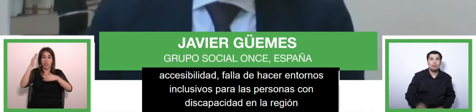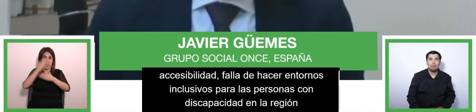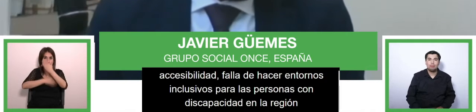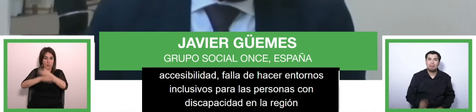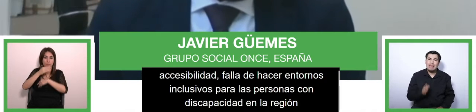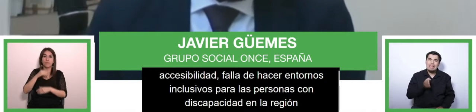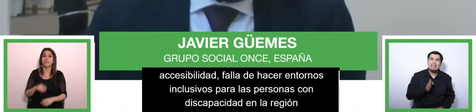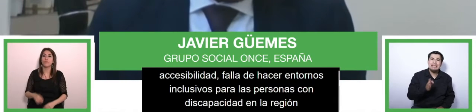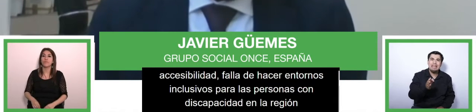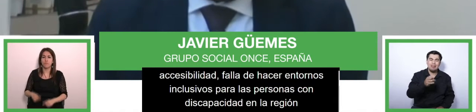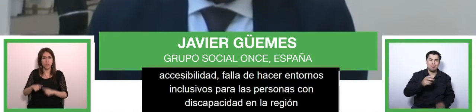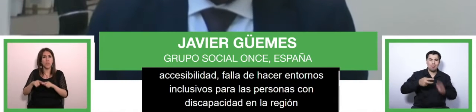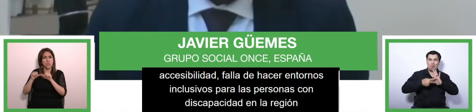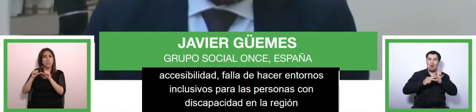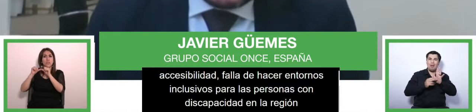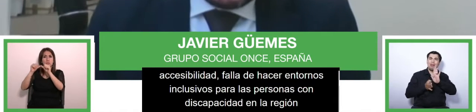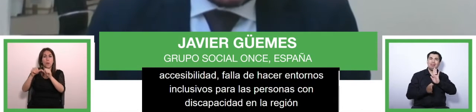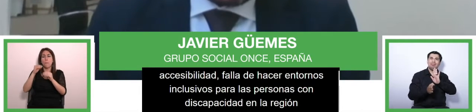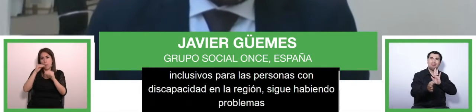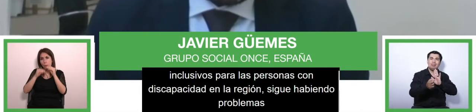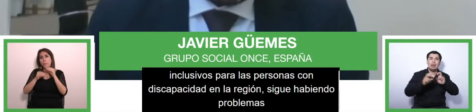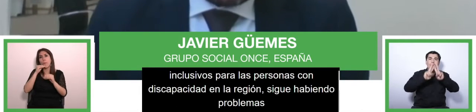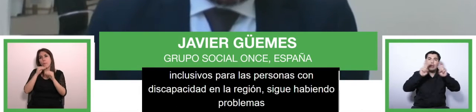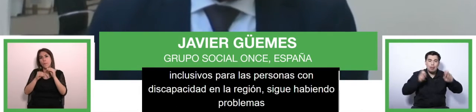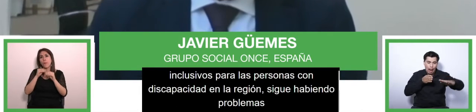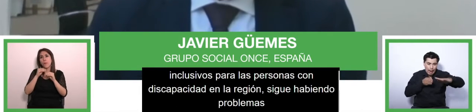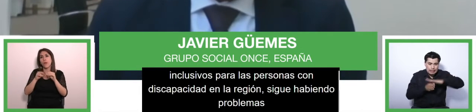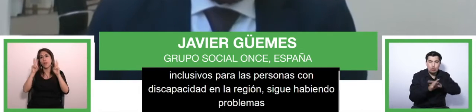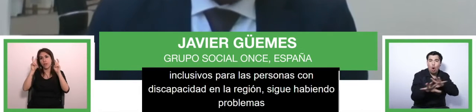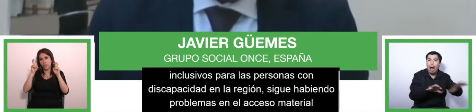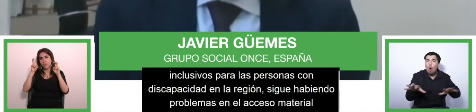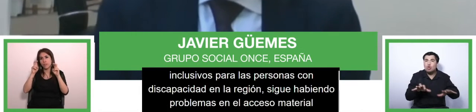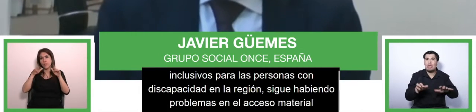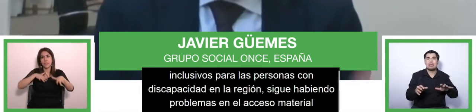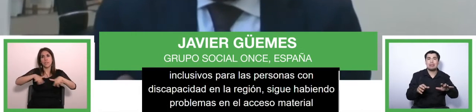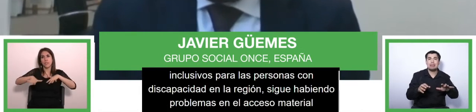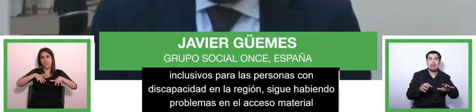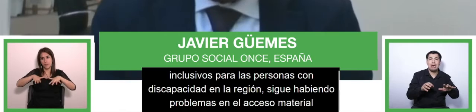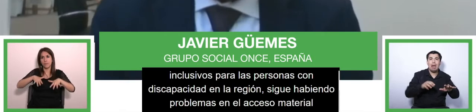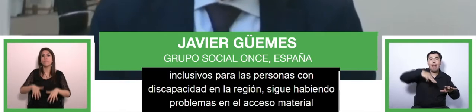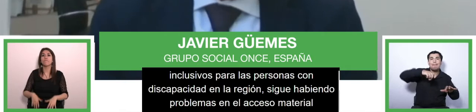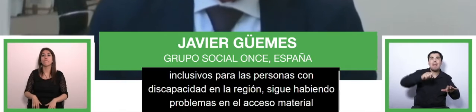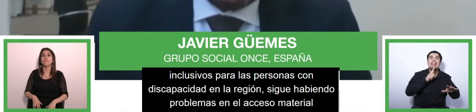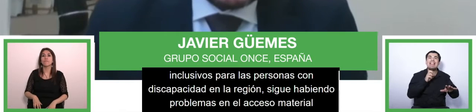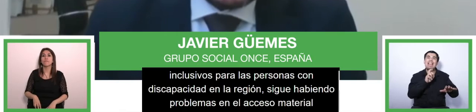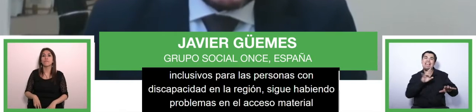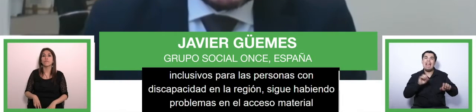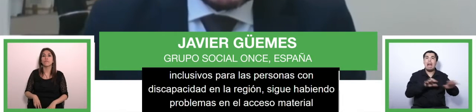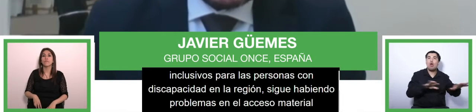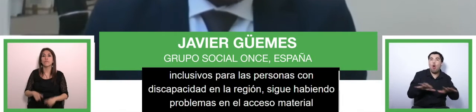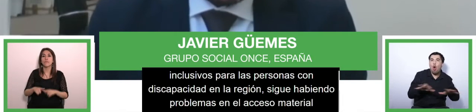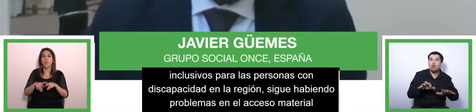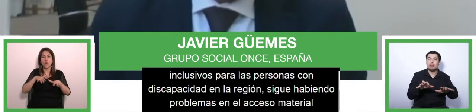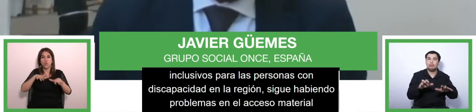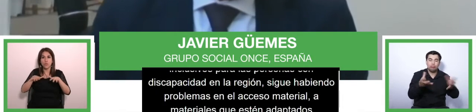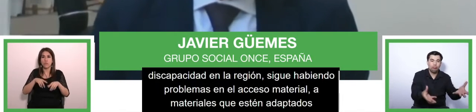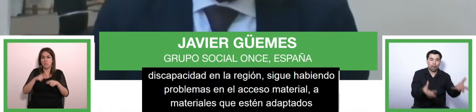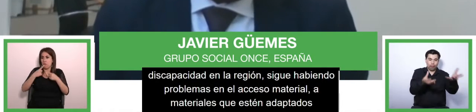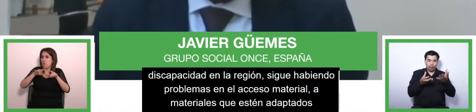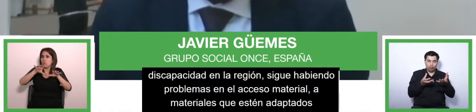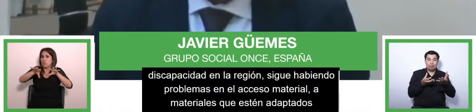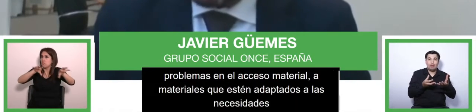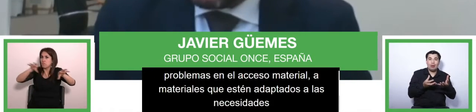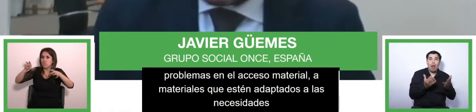habiendo problemas en el acceso a materiales que estén adaptados a las necesidades también de